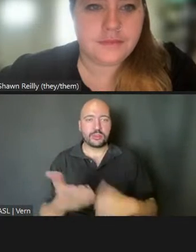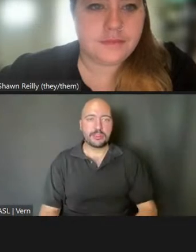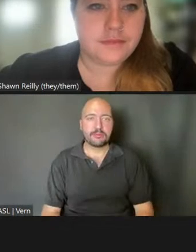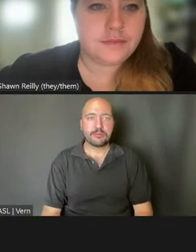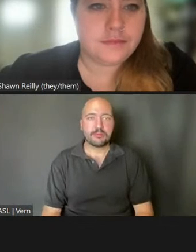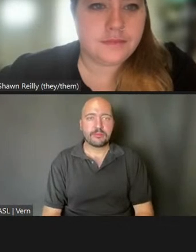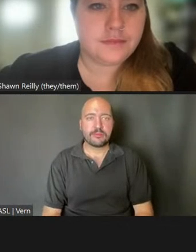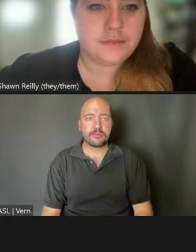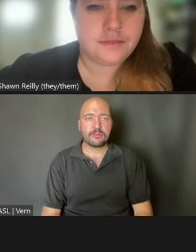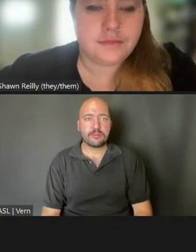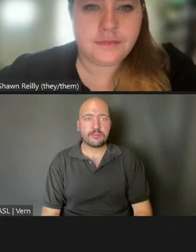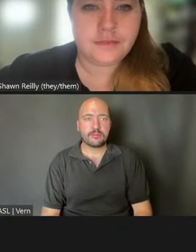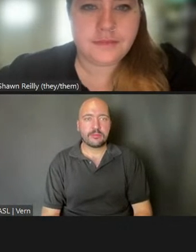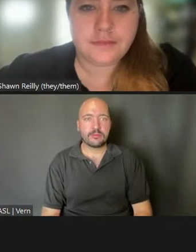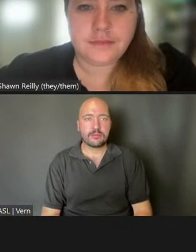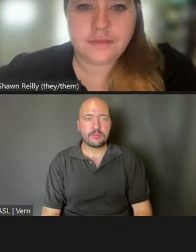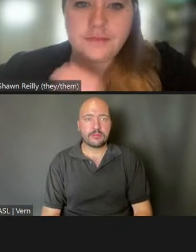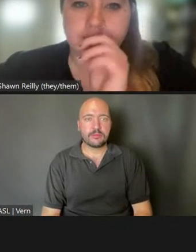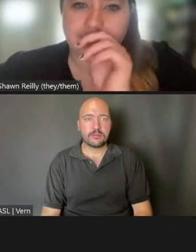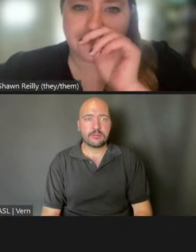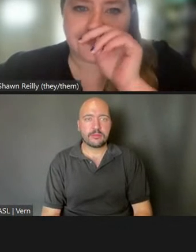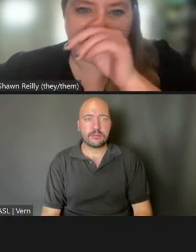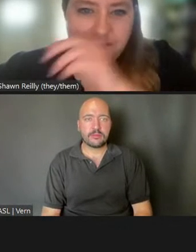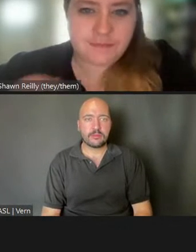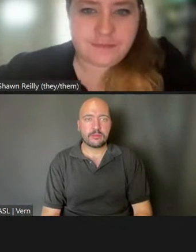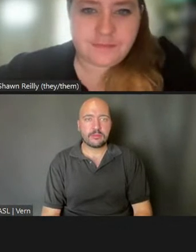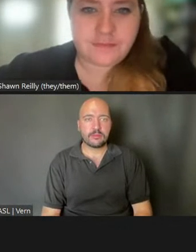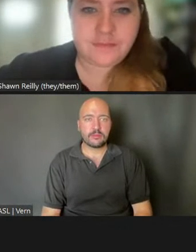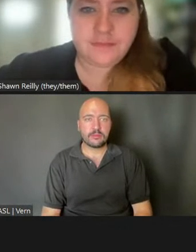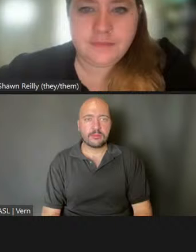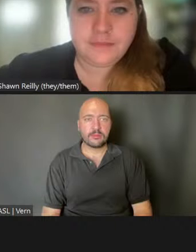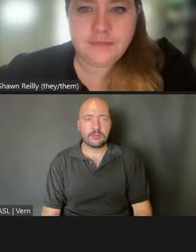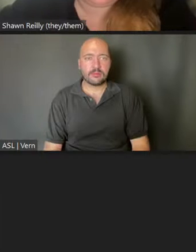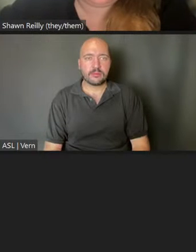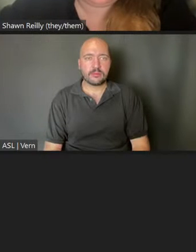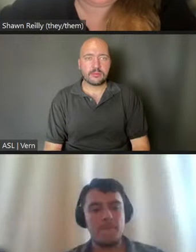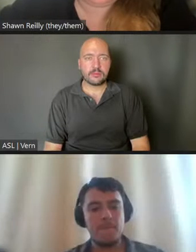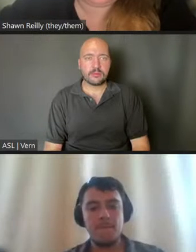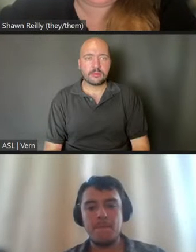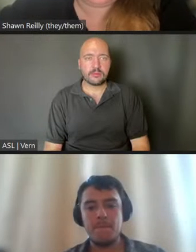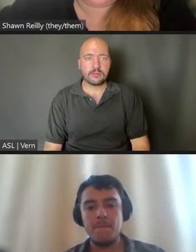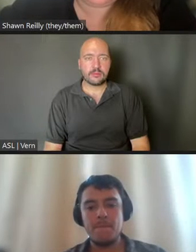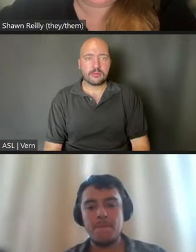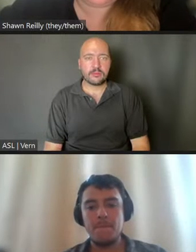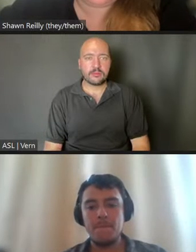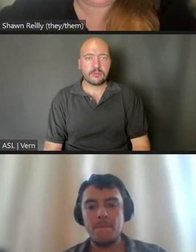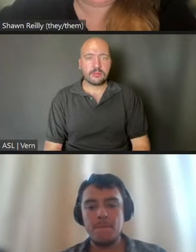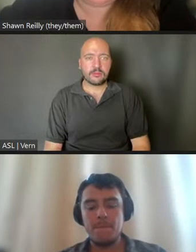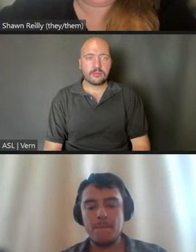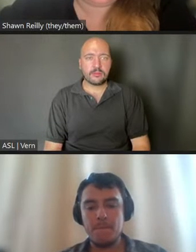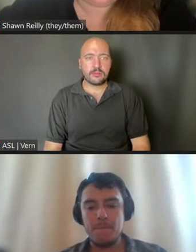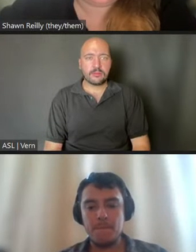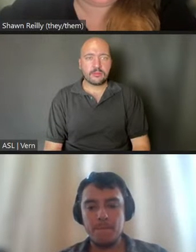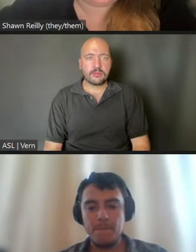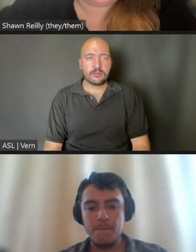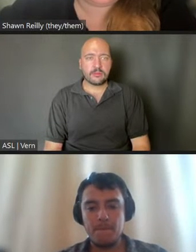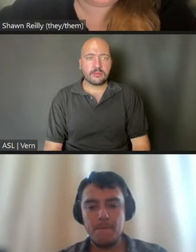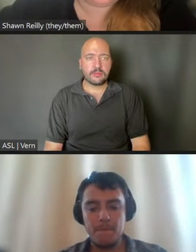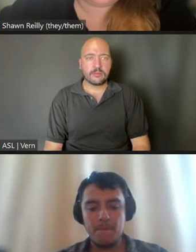A mí me gustaría comentar algo. Hace unos días estuve viendo una